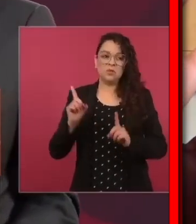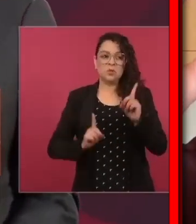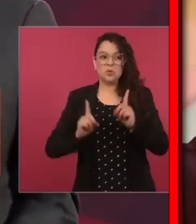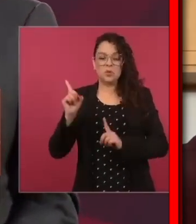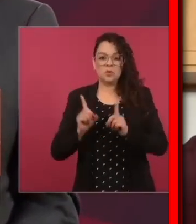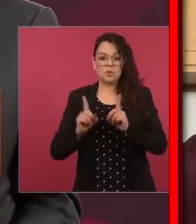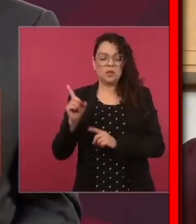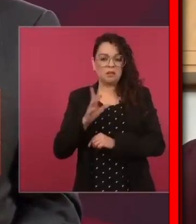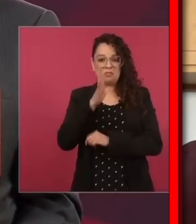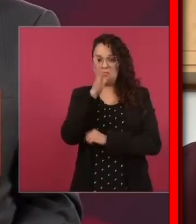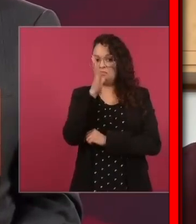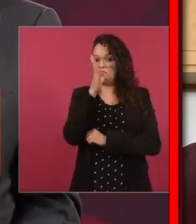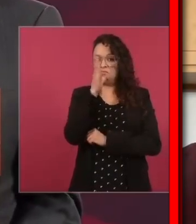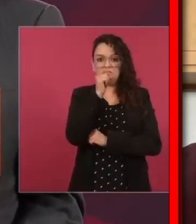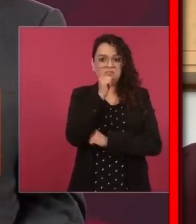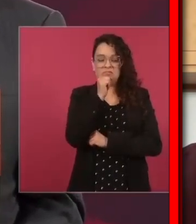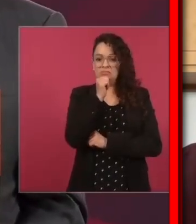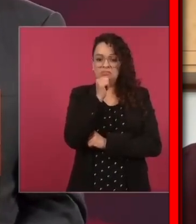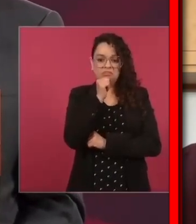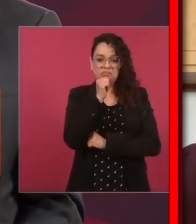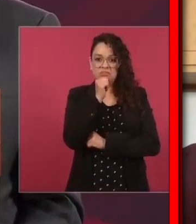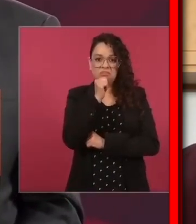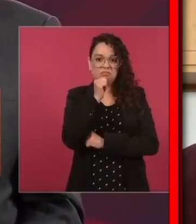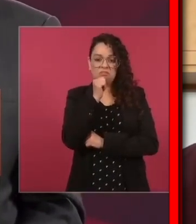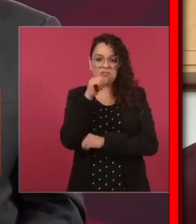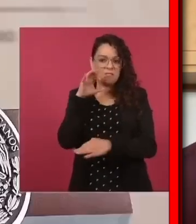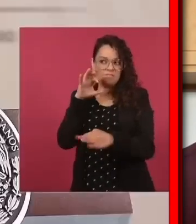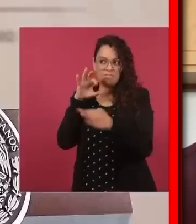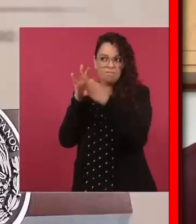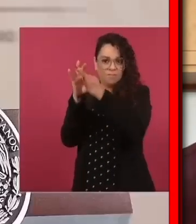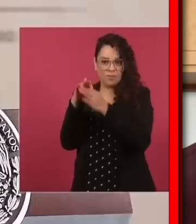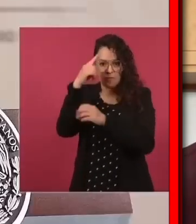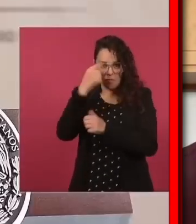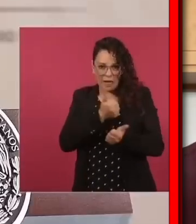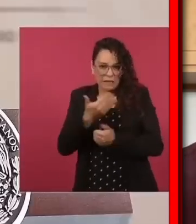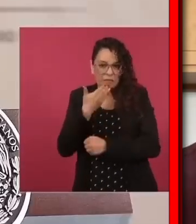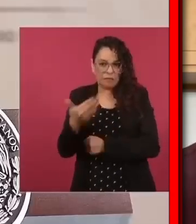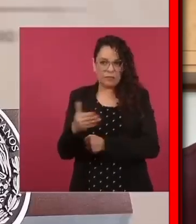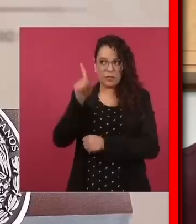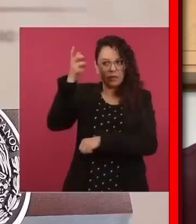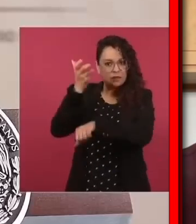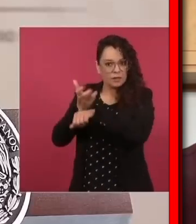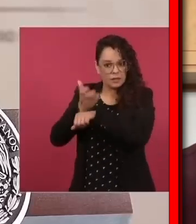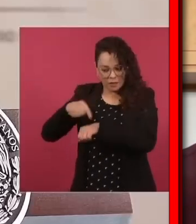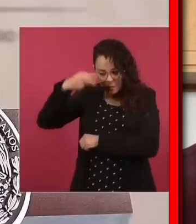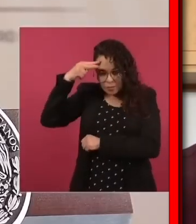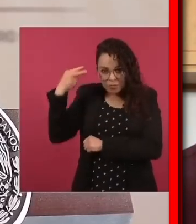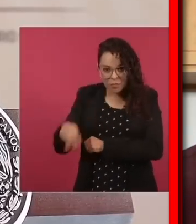a superar, que no nos íbamos a entender con el presidente Trump. Tengo muchas